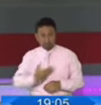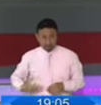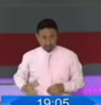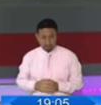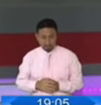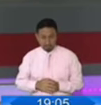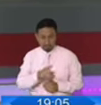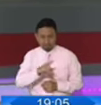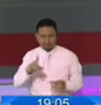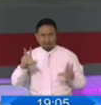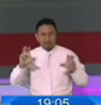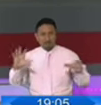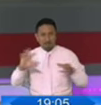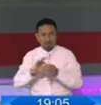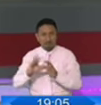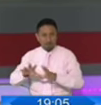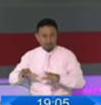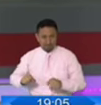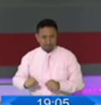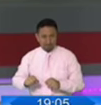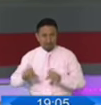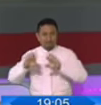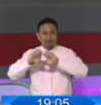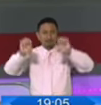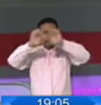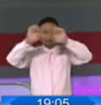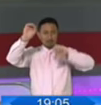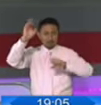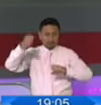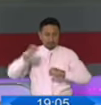con supuestos actos de corrupción en el caso Odebrecht.